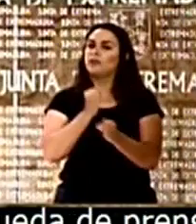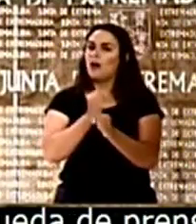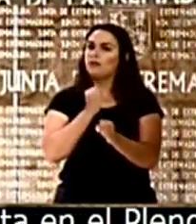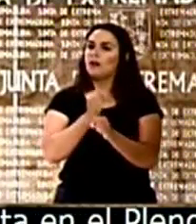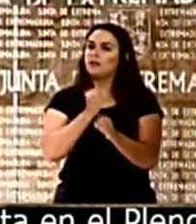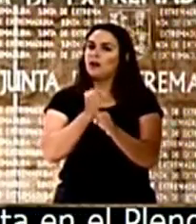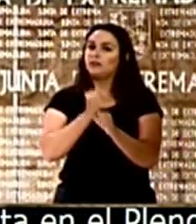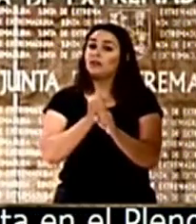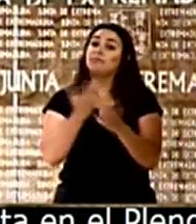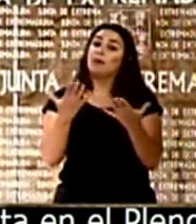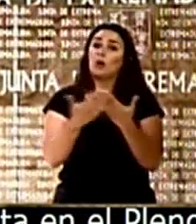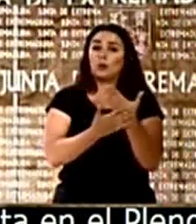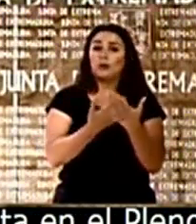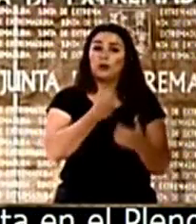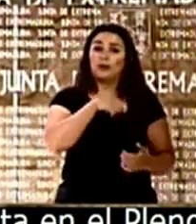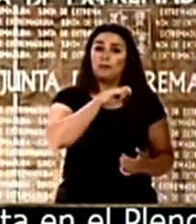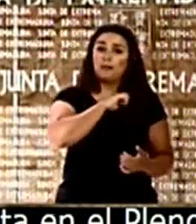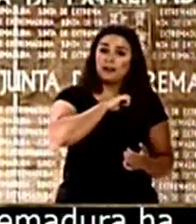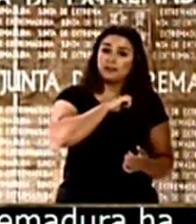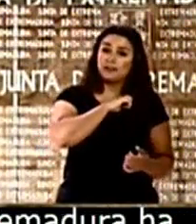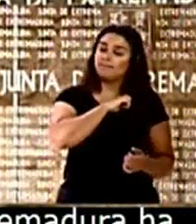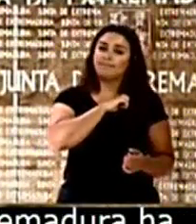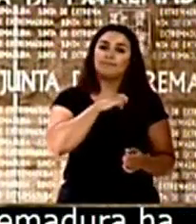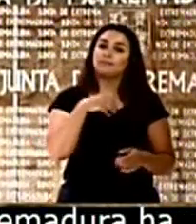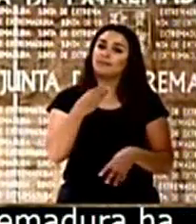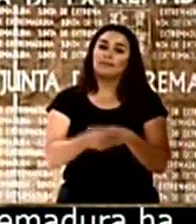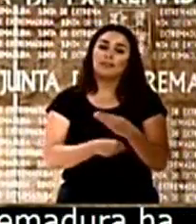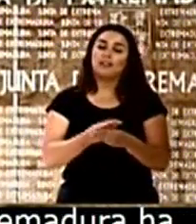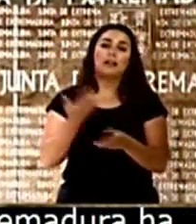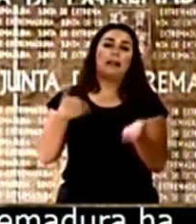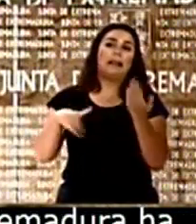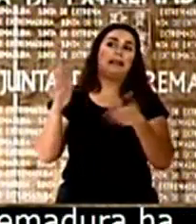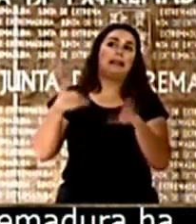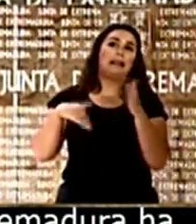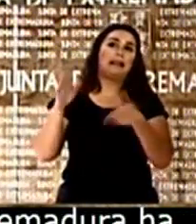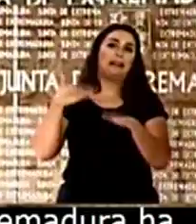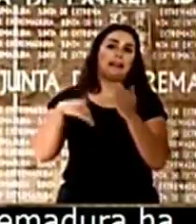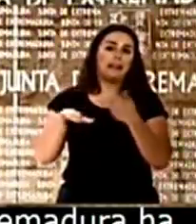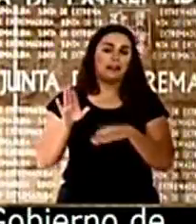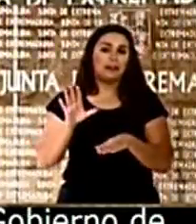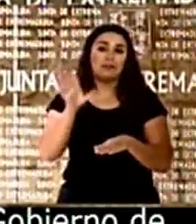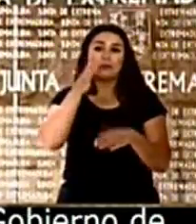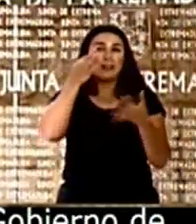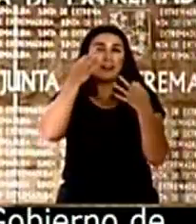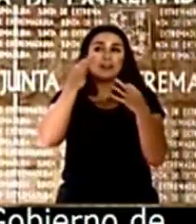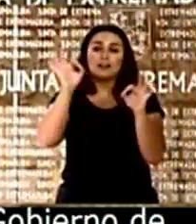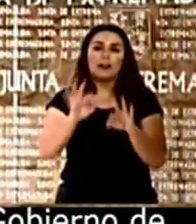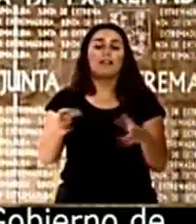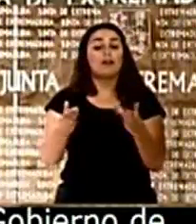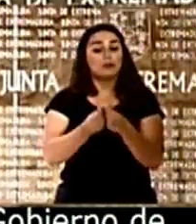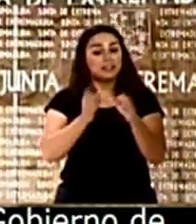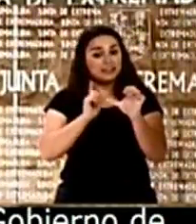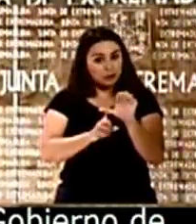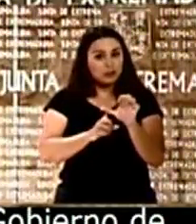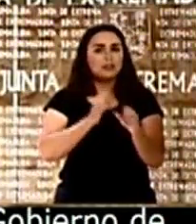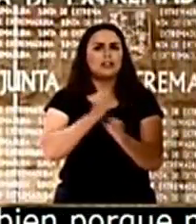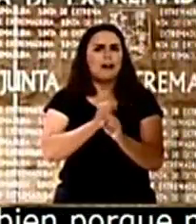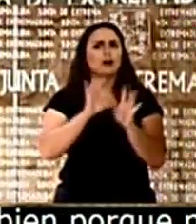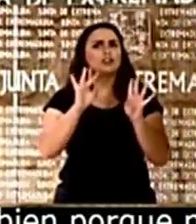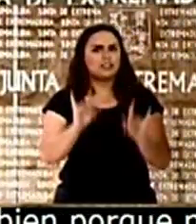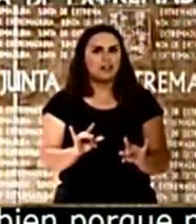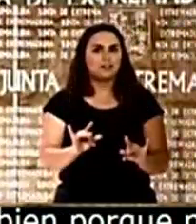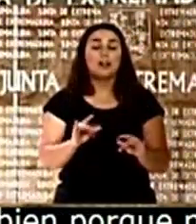tiempo, mientras que el Gobierno de España ha estado ahí divagando y no sabemos muy bien por qué no ha concretado nada. La Junta de Extremadura ha hecho su trabajo.